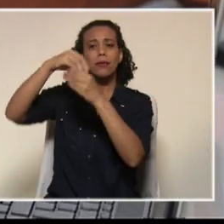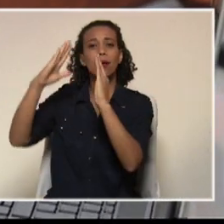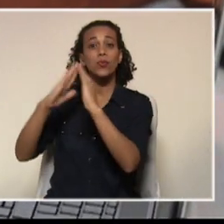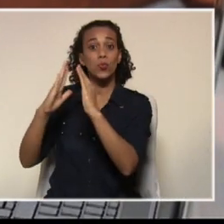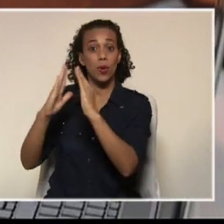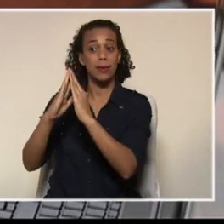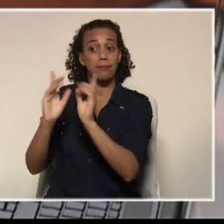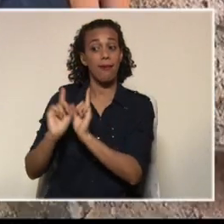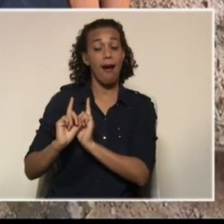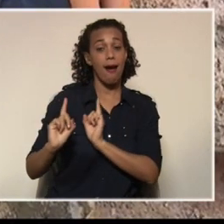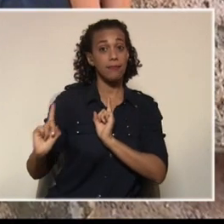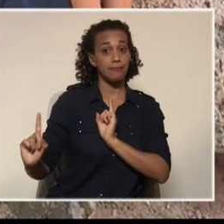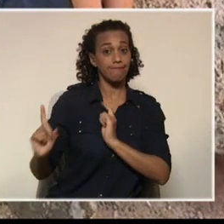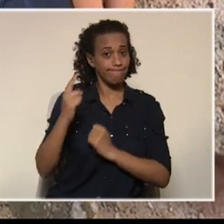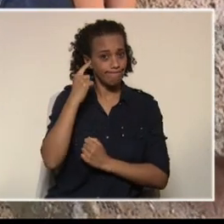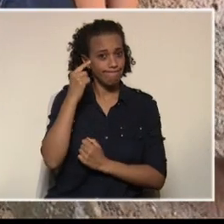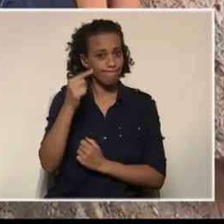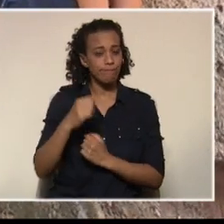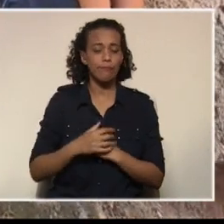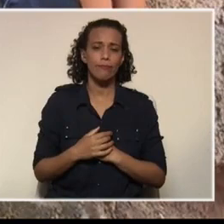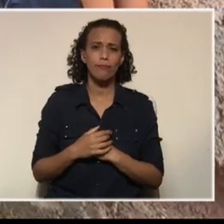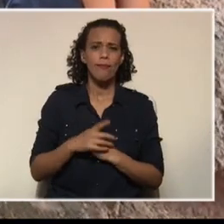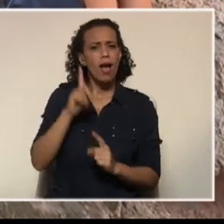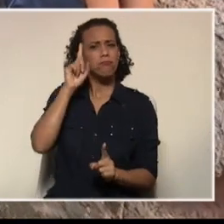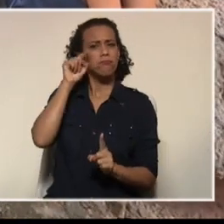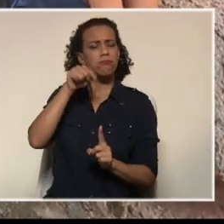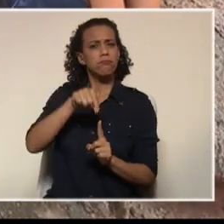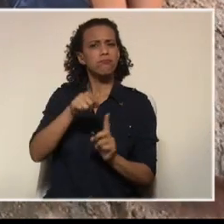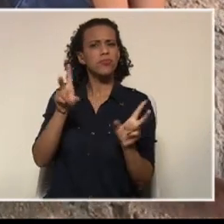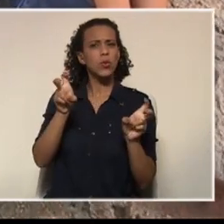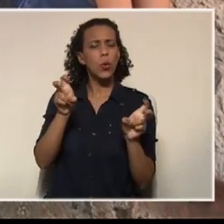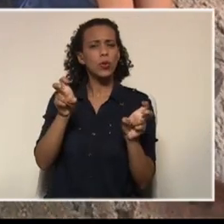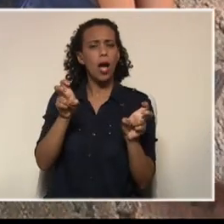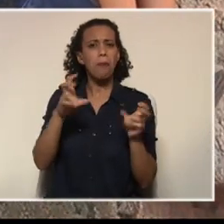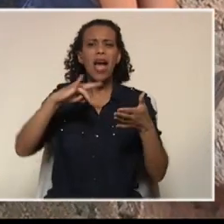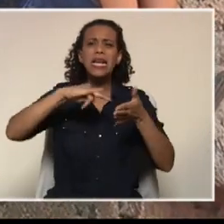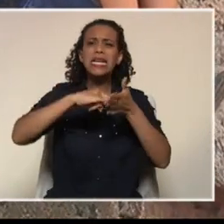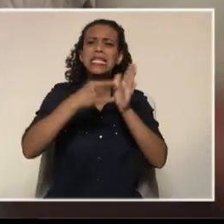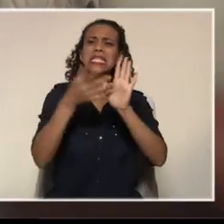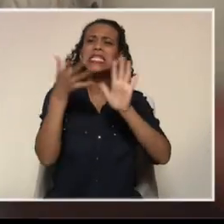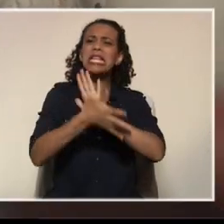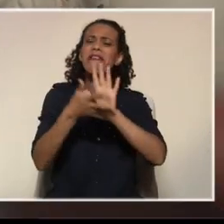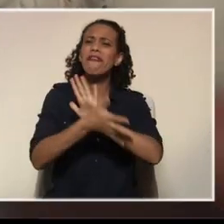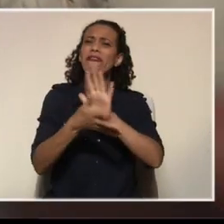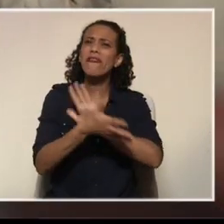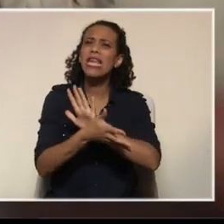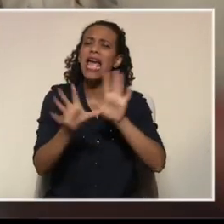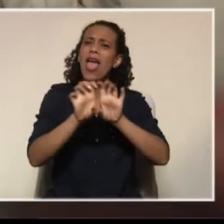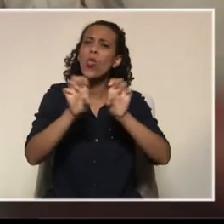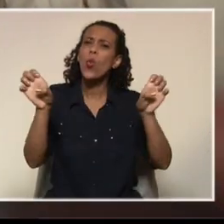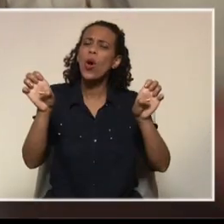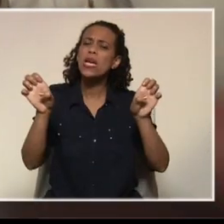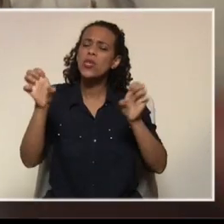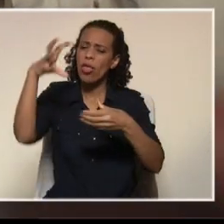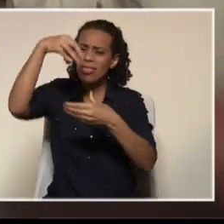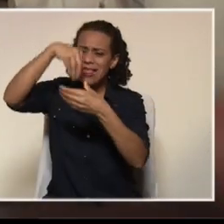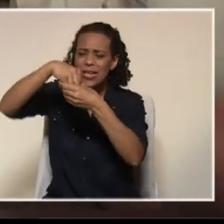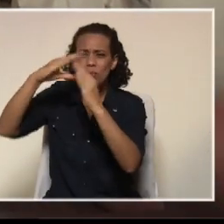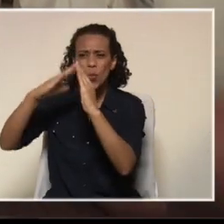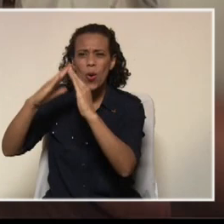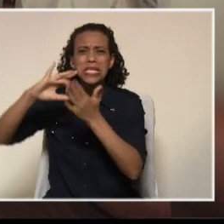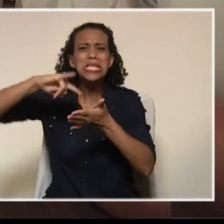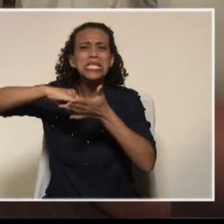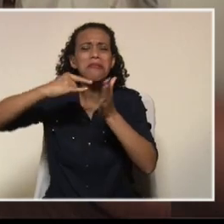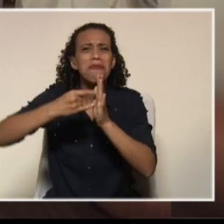distancia. En este sentido, vamos a conceptualizar lo que es la educación o lo que significa